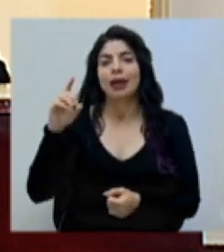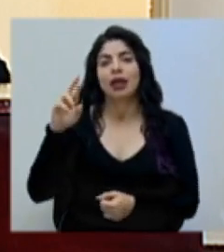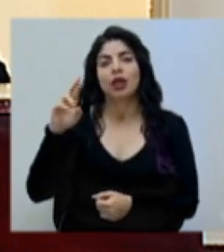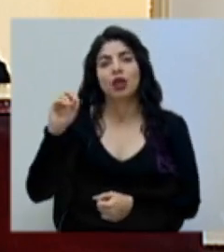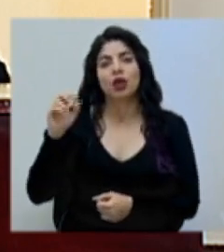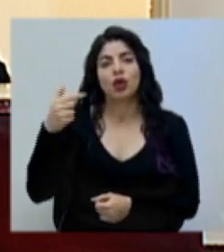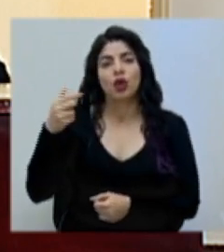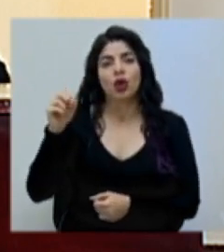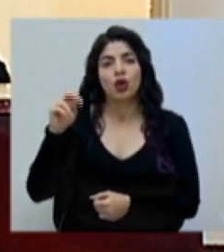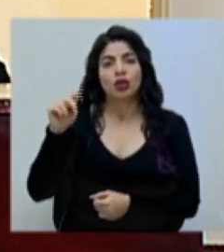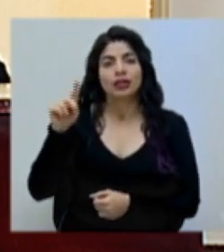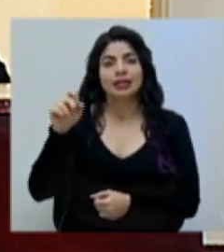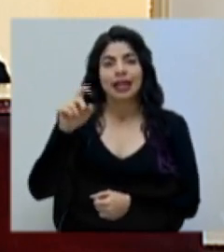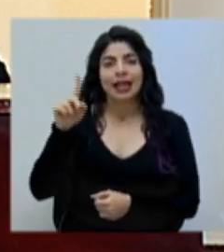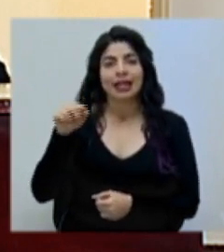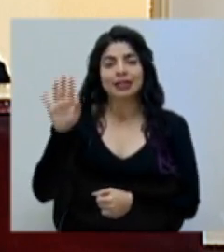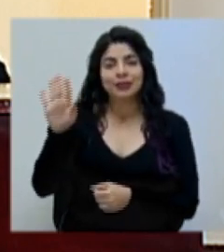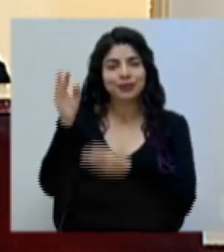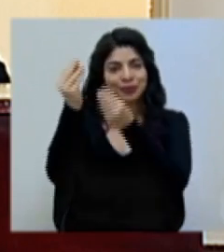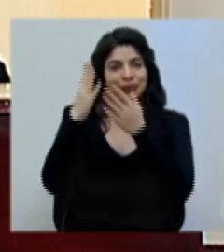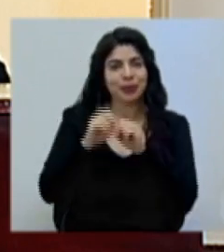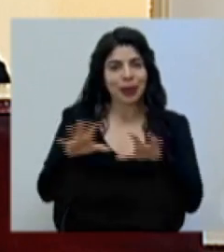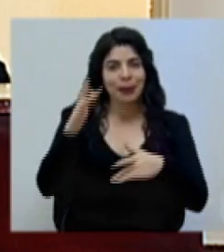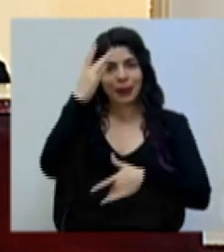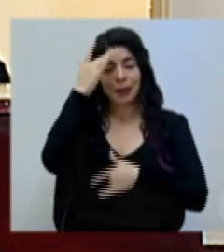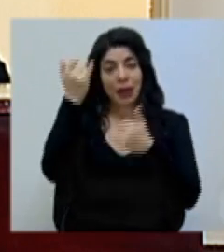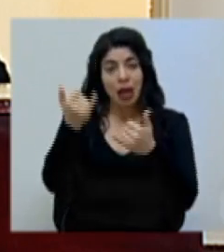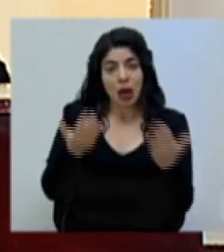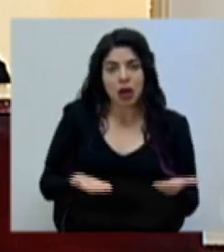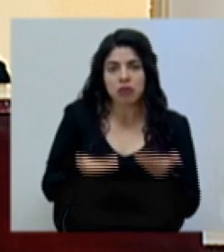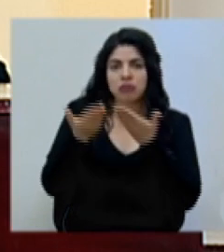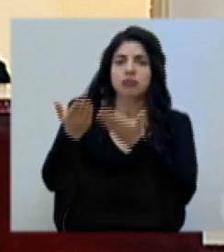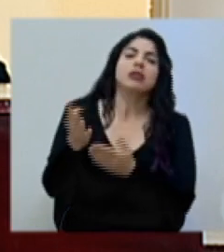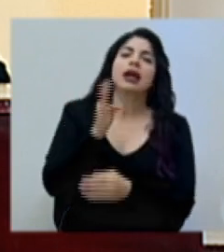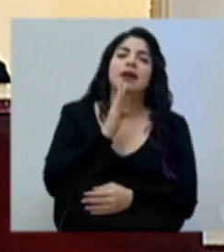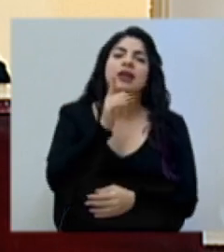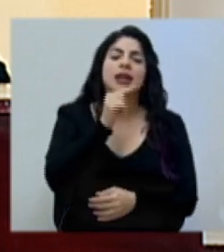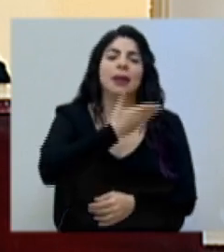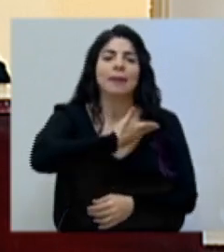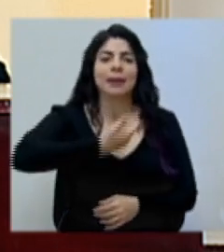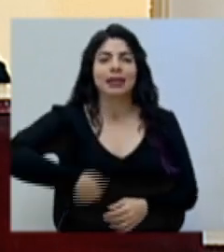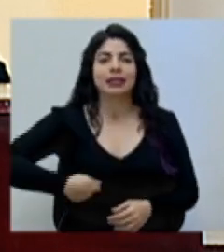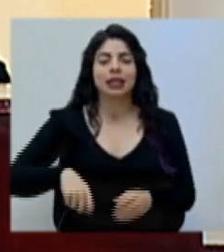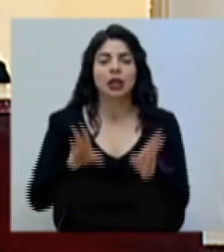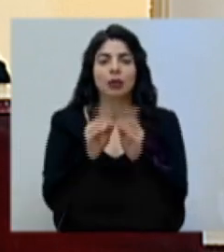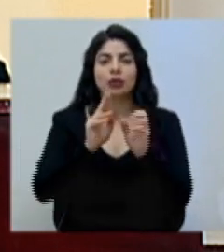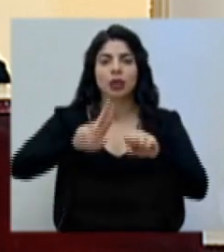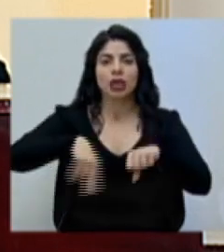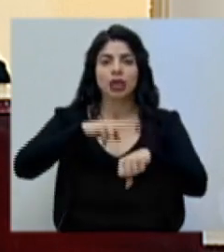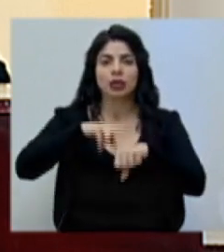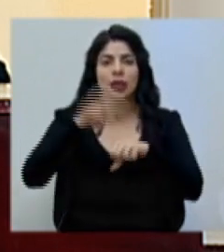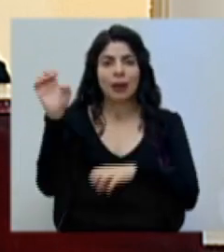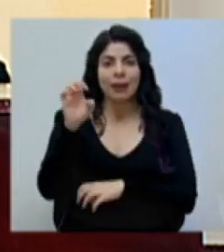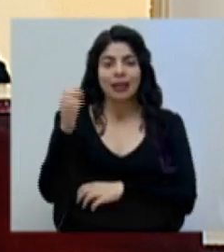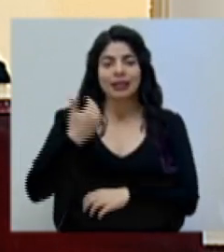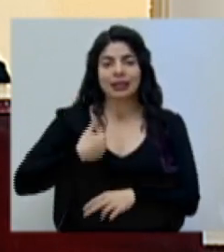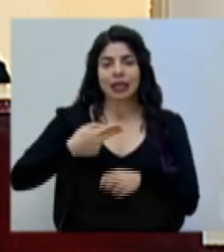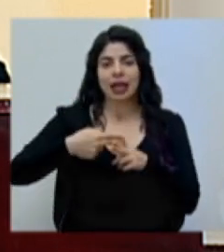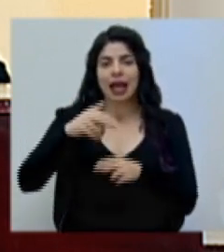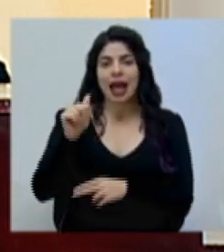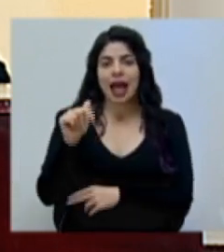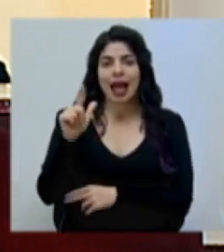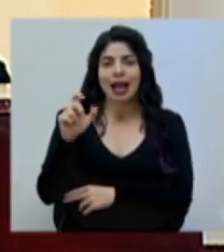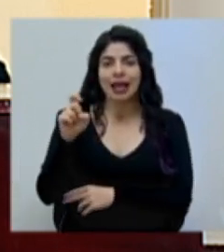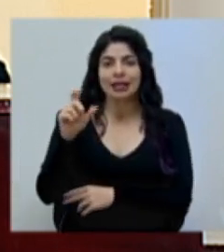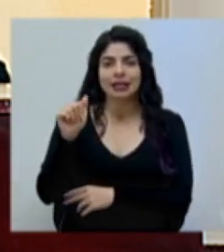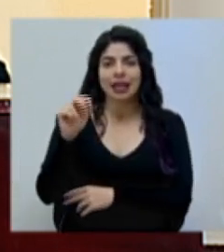con el reporte epidemiológico. A continuación, cedemos el uso de la palabra al presidente de la Comisión Nacional de Emergencias, el señor Alexander